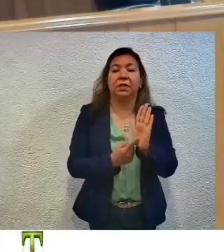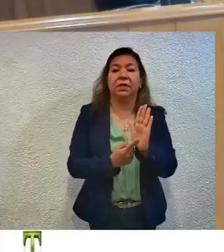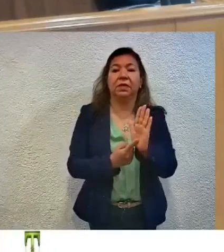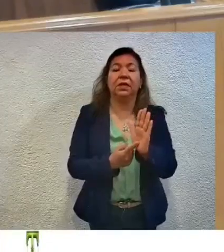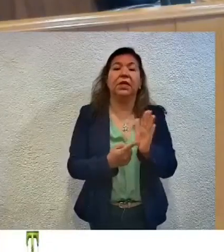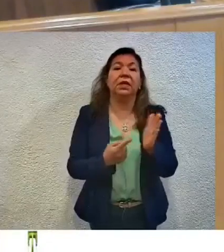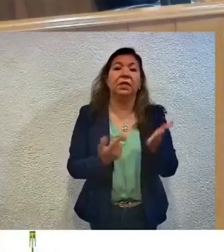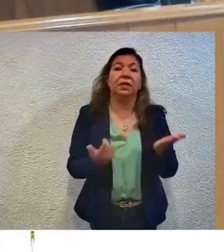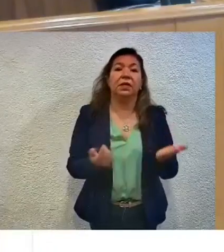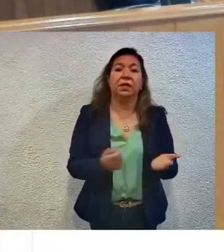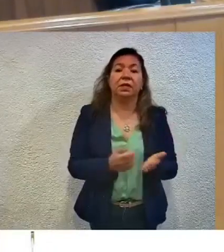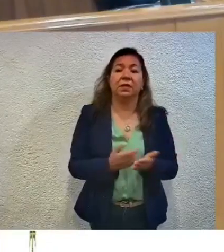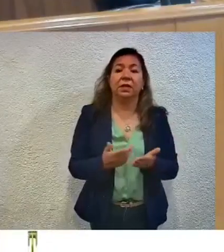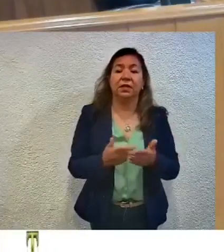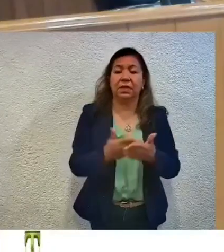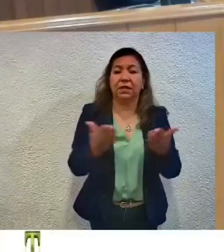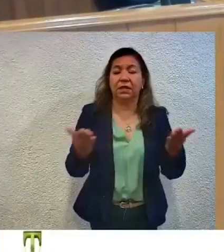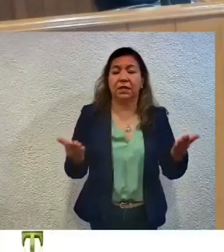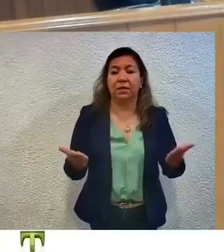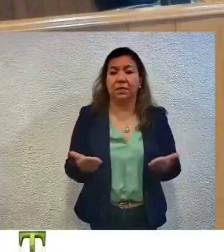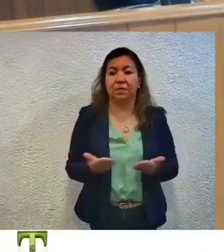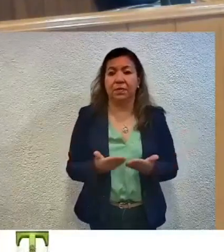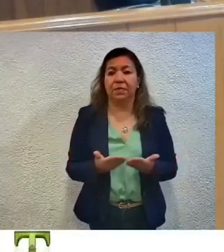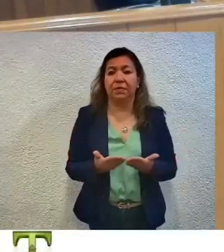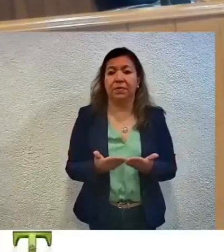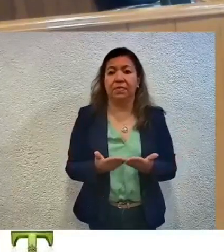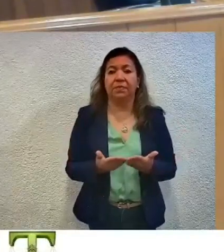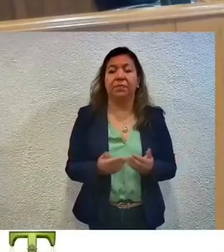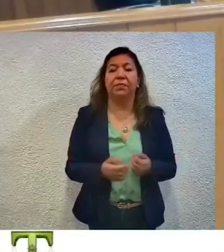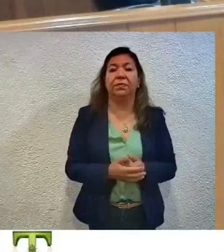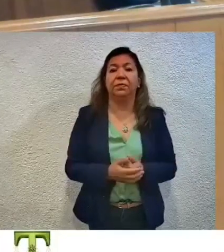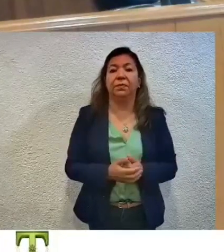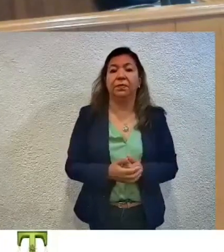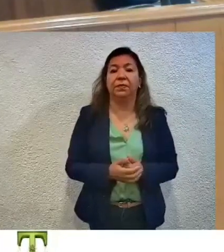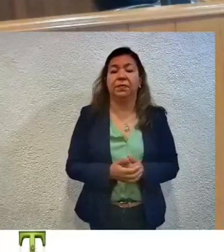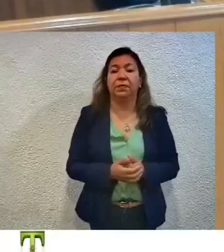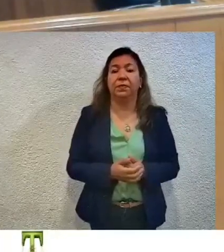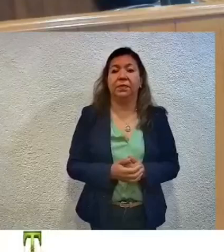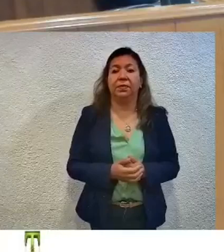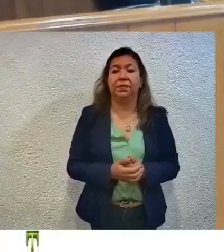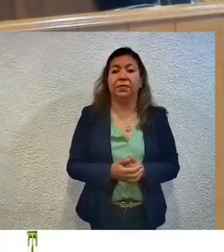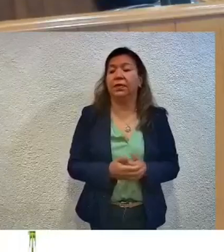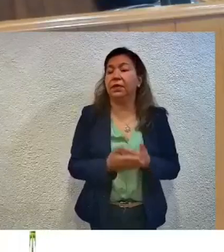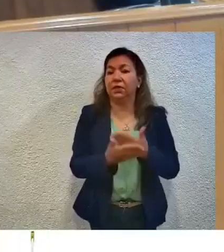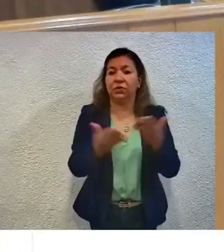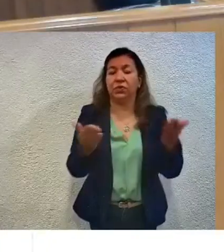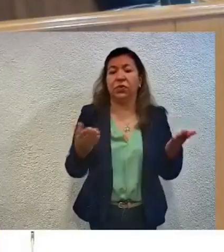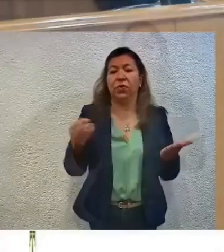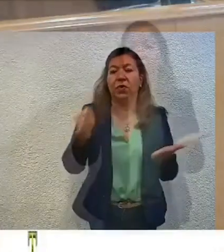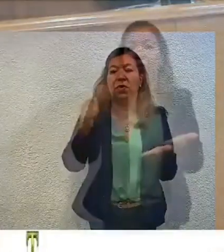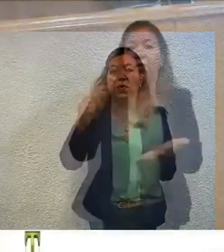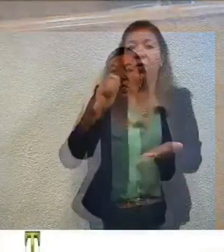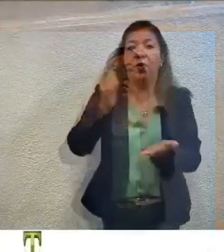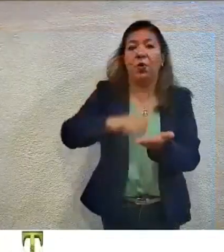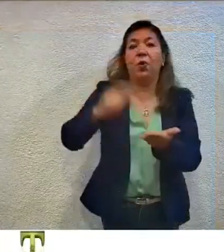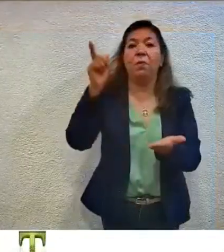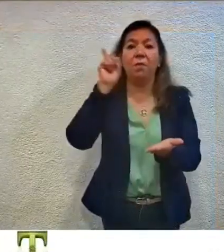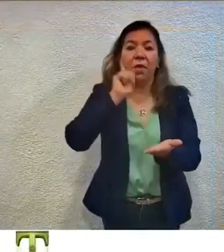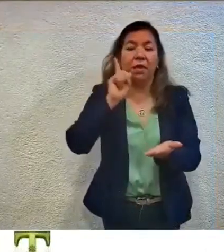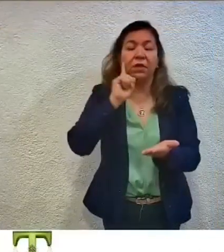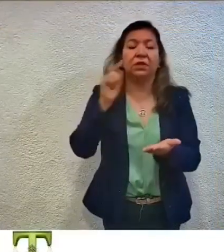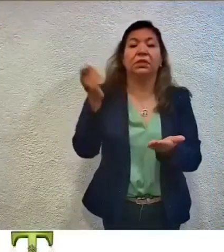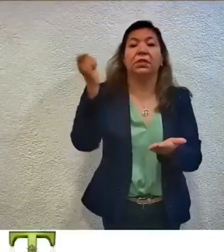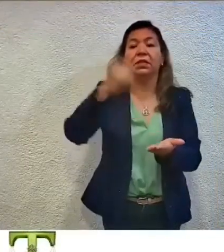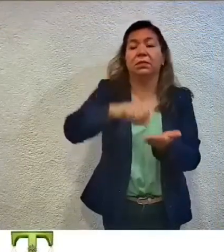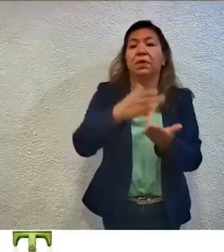impugnado por las razones expuestas en la presente resolución en términos de lo expuesto en la presente resolución. Es la cuenta del asunto,